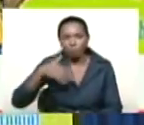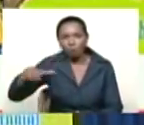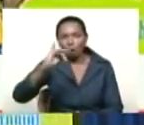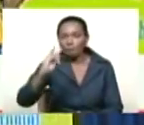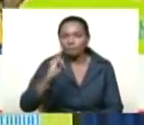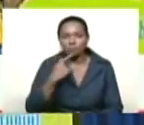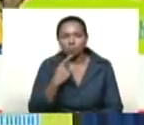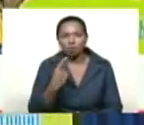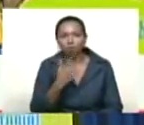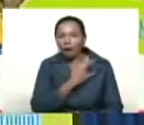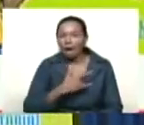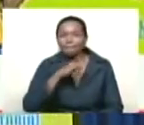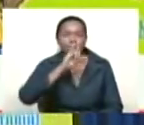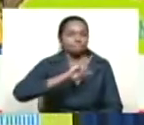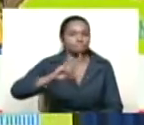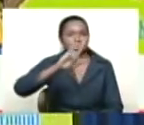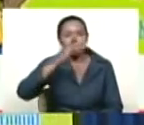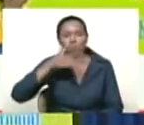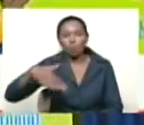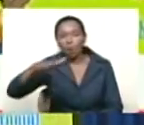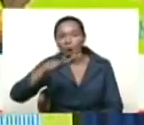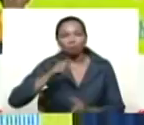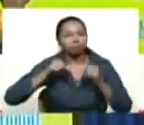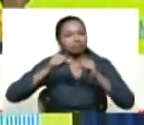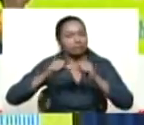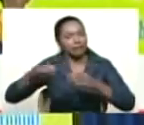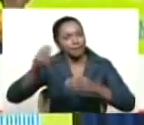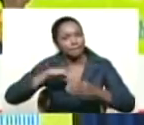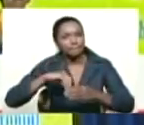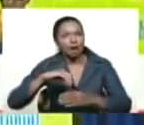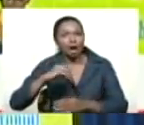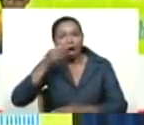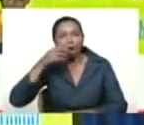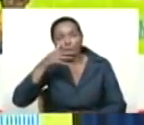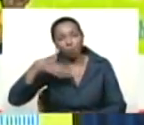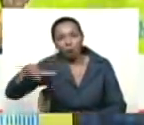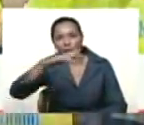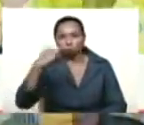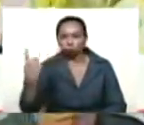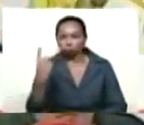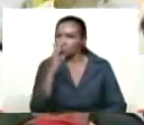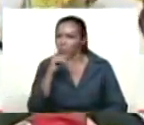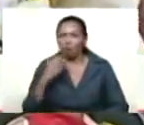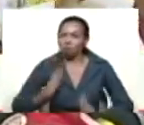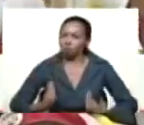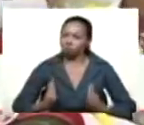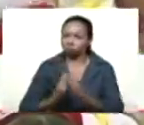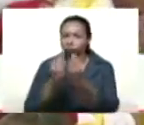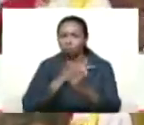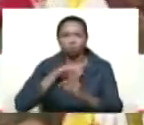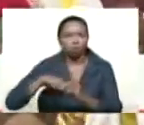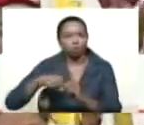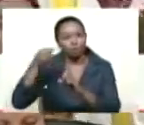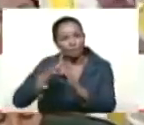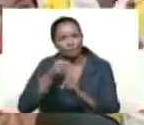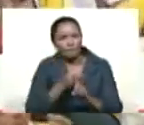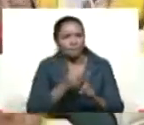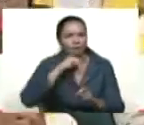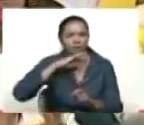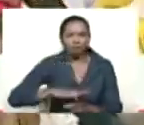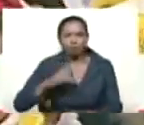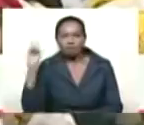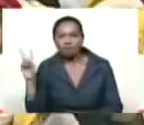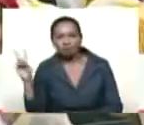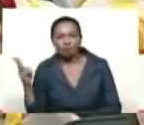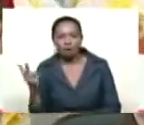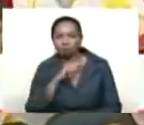pueblo amado, no te rinda, pueblo, sigue adelante, pueblo, no estás solo, pueblo, estamos en una batalla histórica,